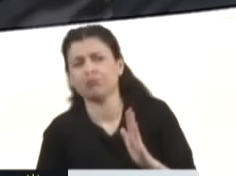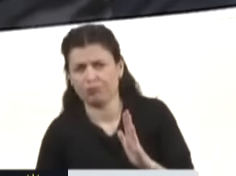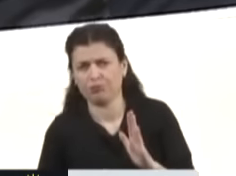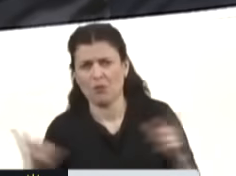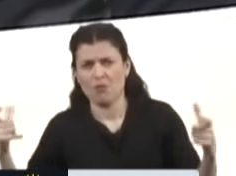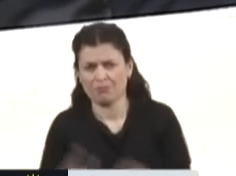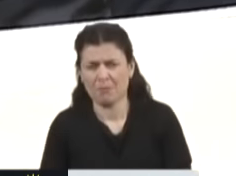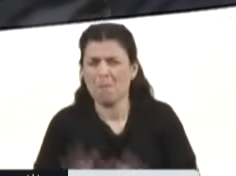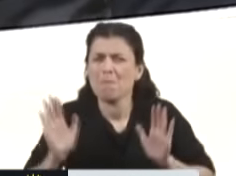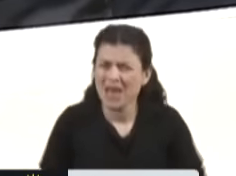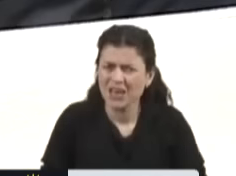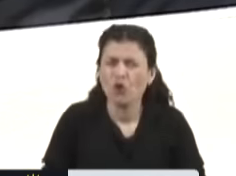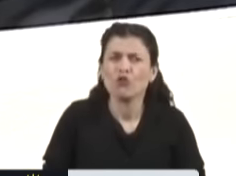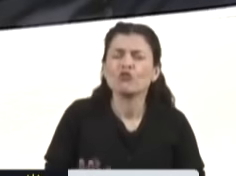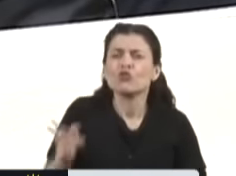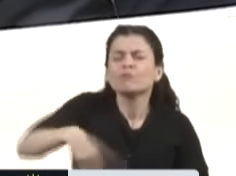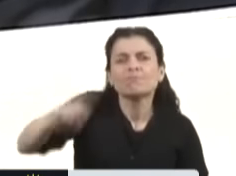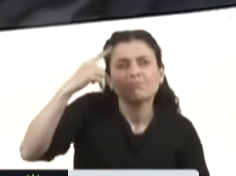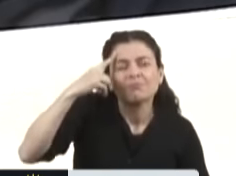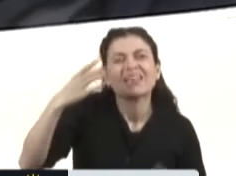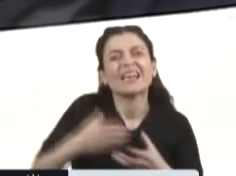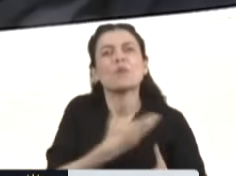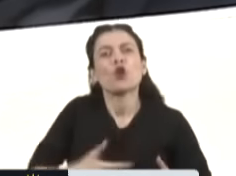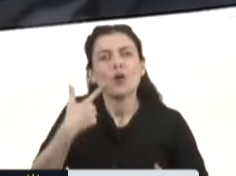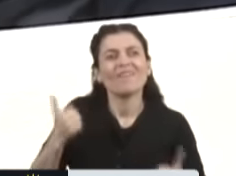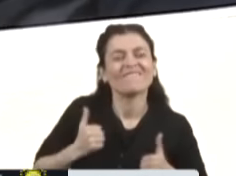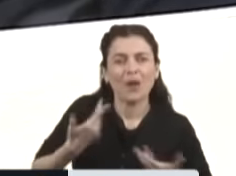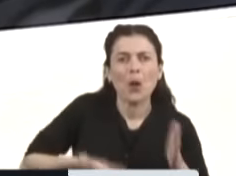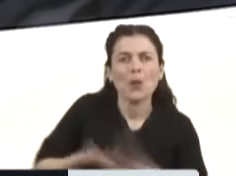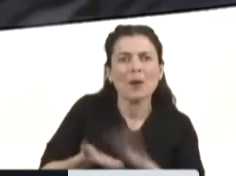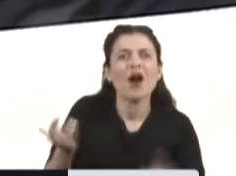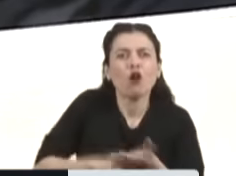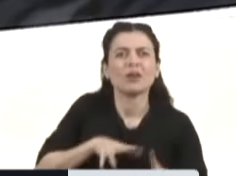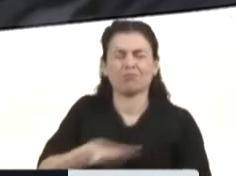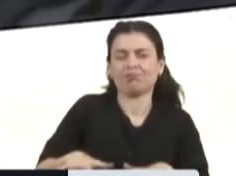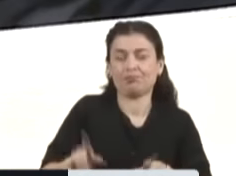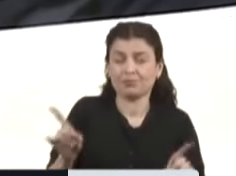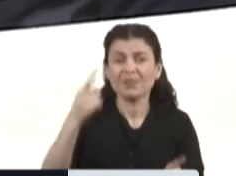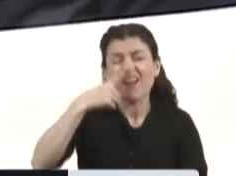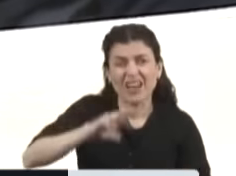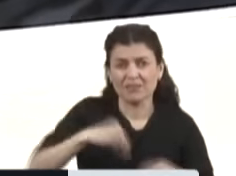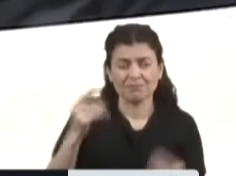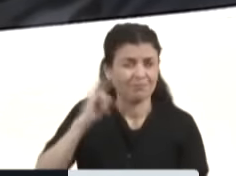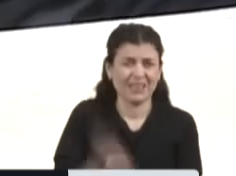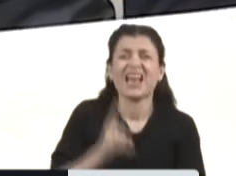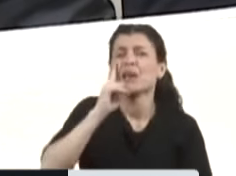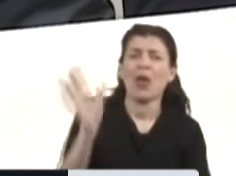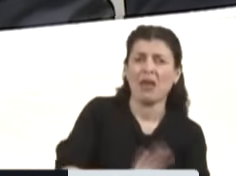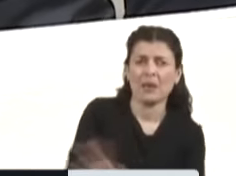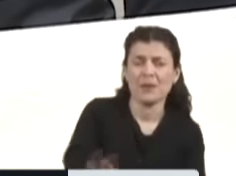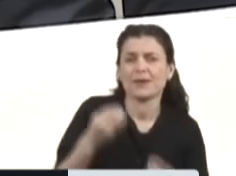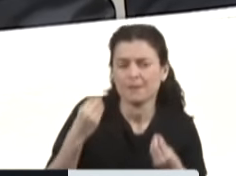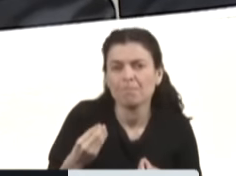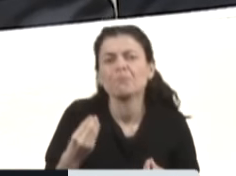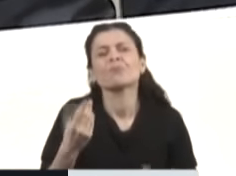esperanzados con la reactivación y algunos signos positivos bueno Cuál es la evaluación de estos números que dio la unión industrial y